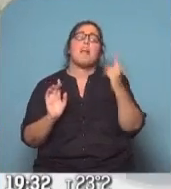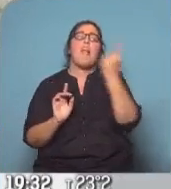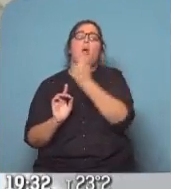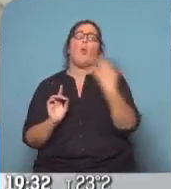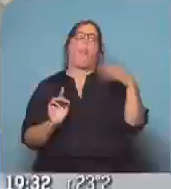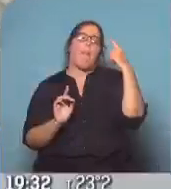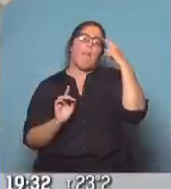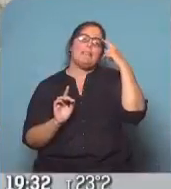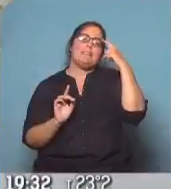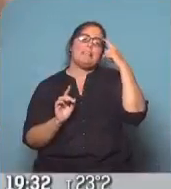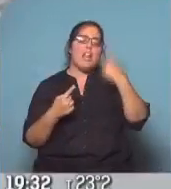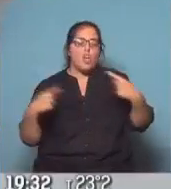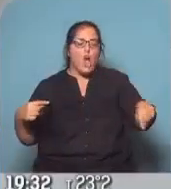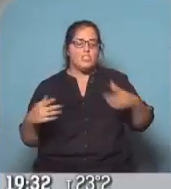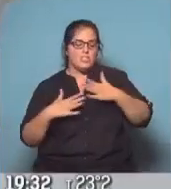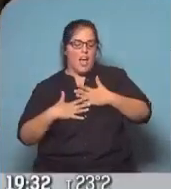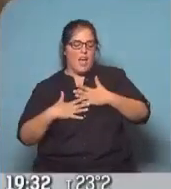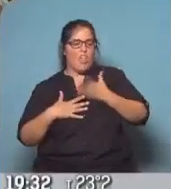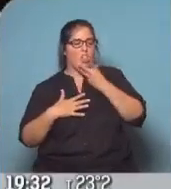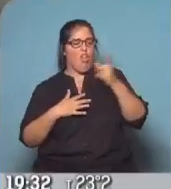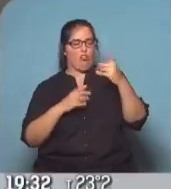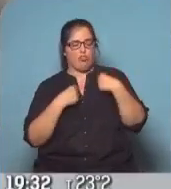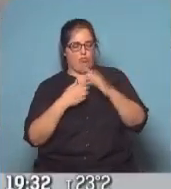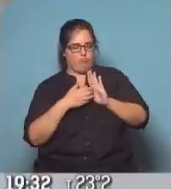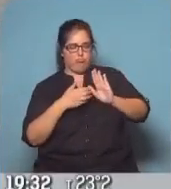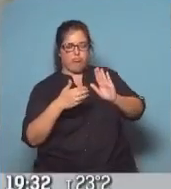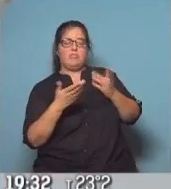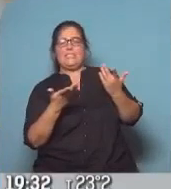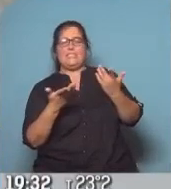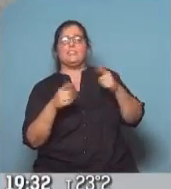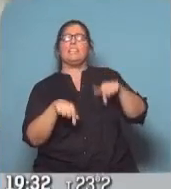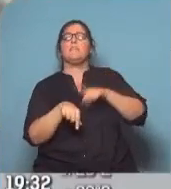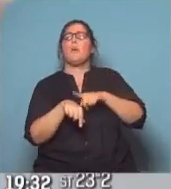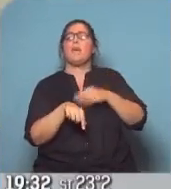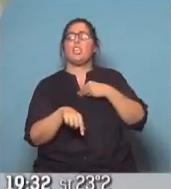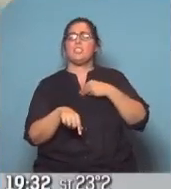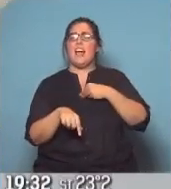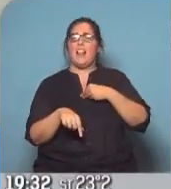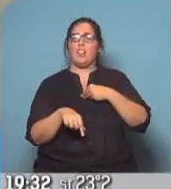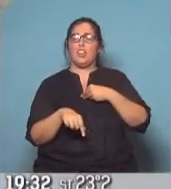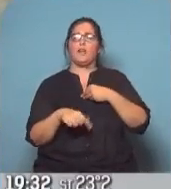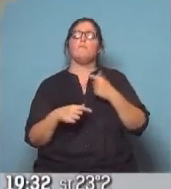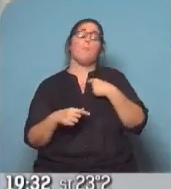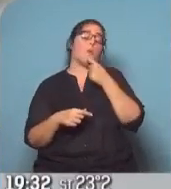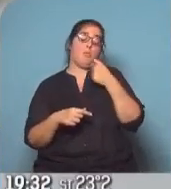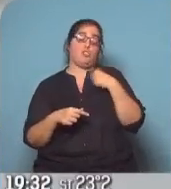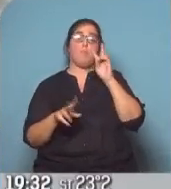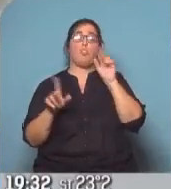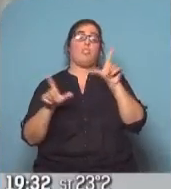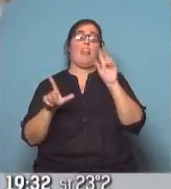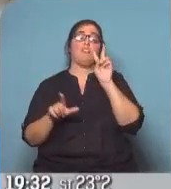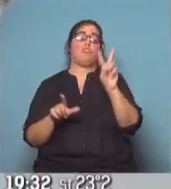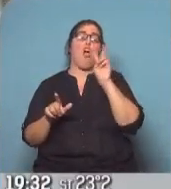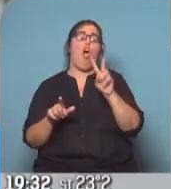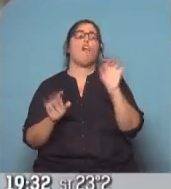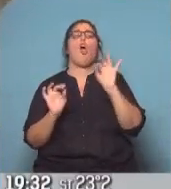cosas me distraen o me apartan de dios si es un tiempo santo yo siempre digo si no veo mucha televisión o tiene